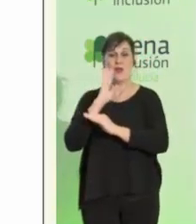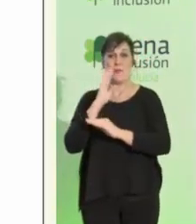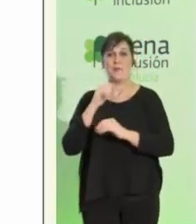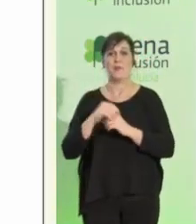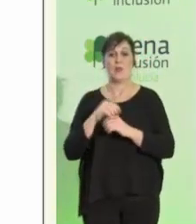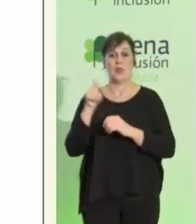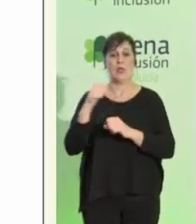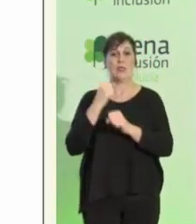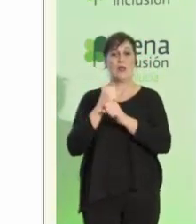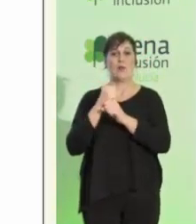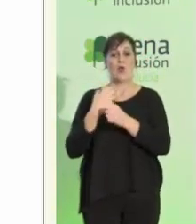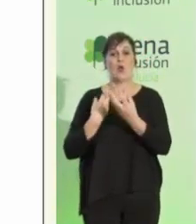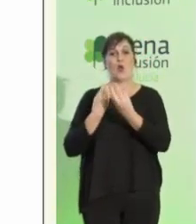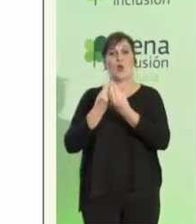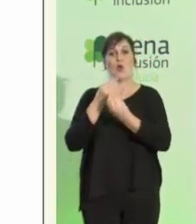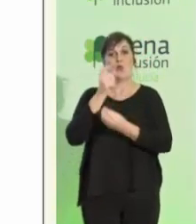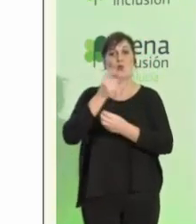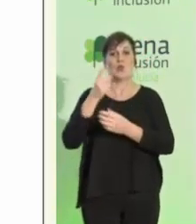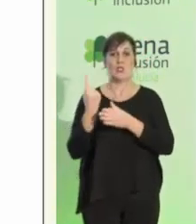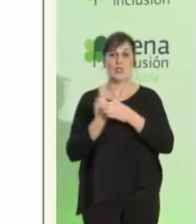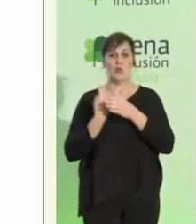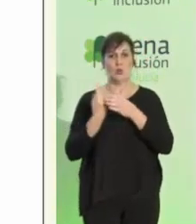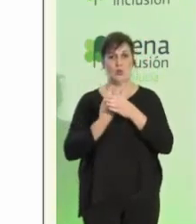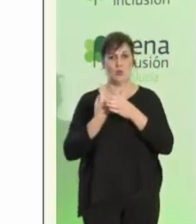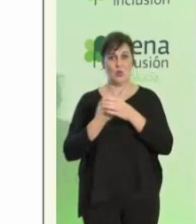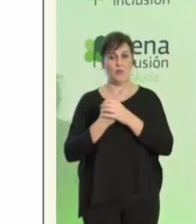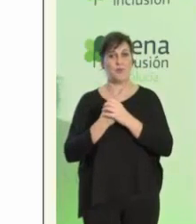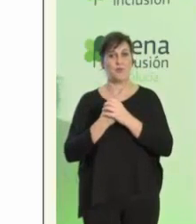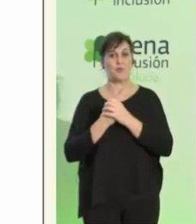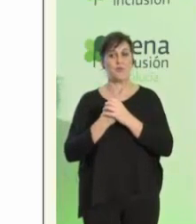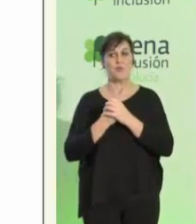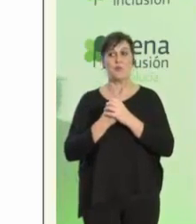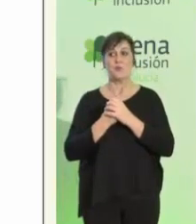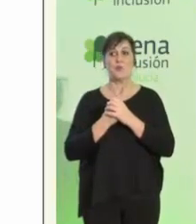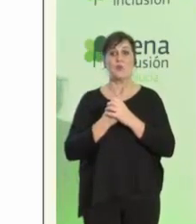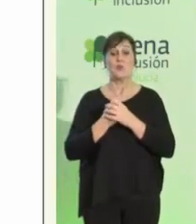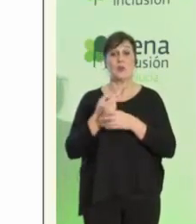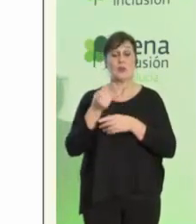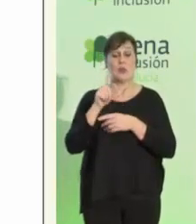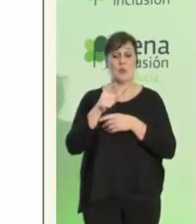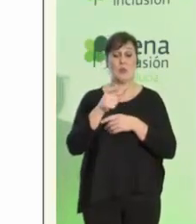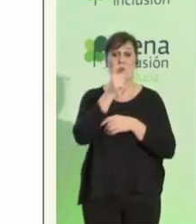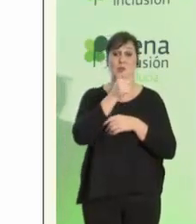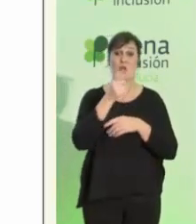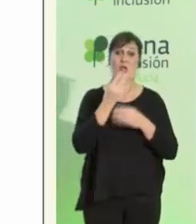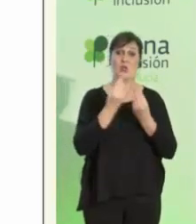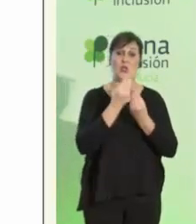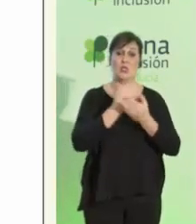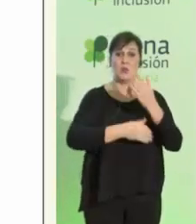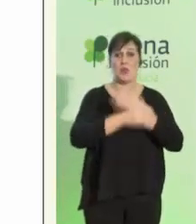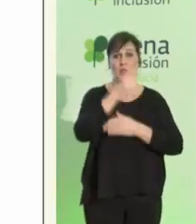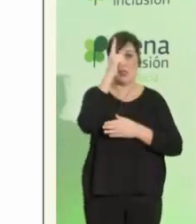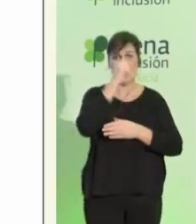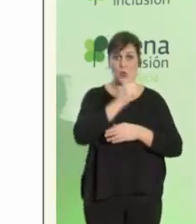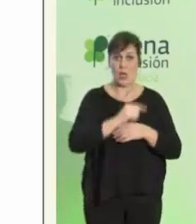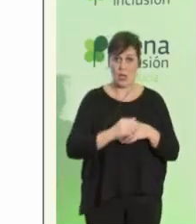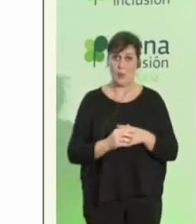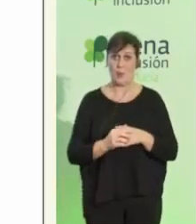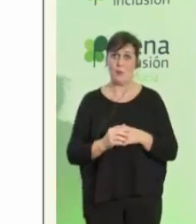de trabajo con personas autistas y con discapacitados